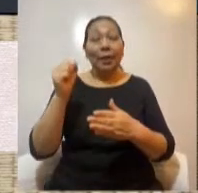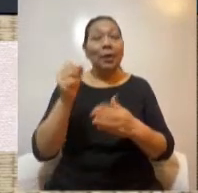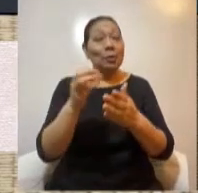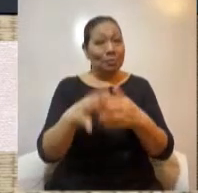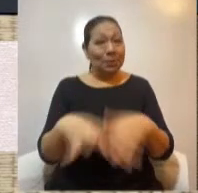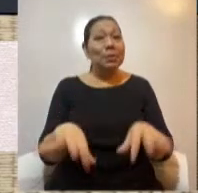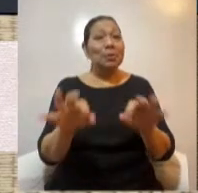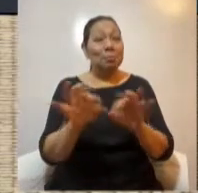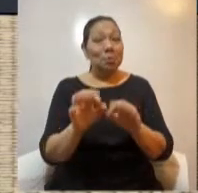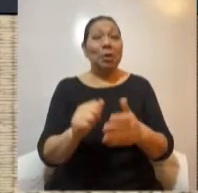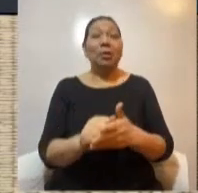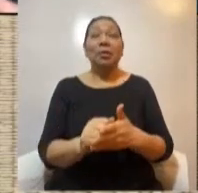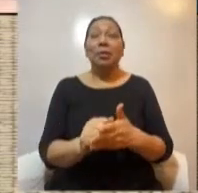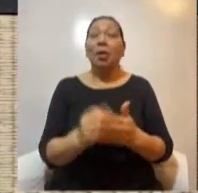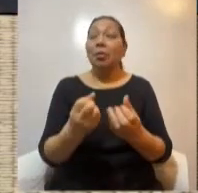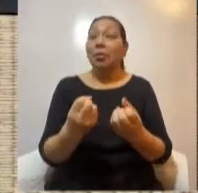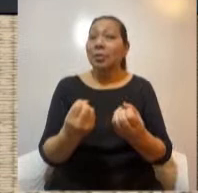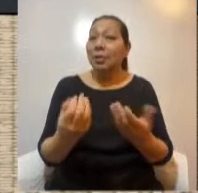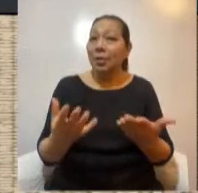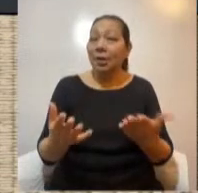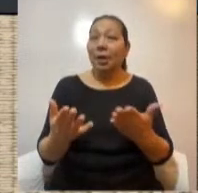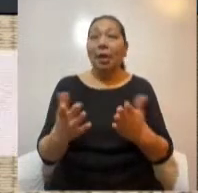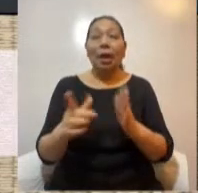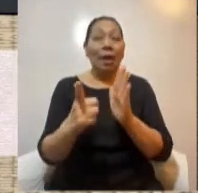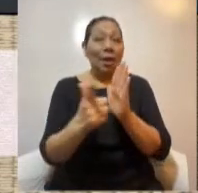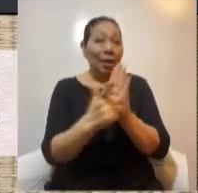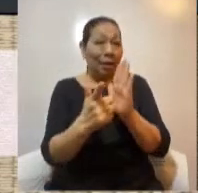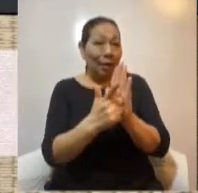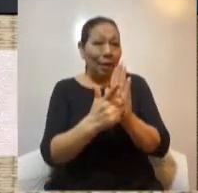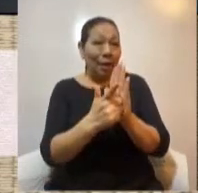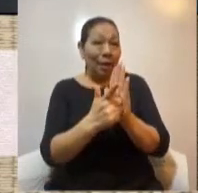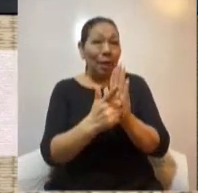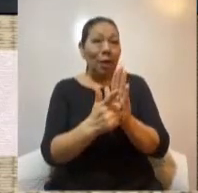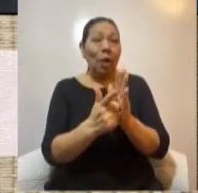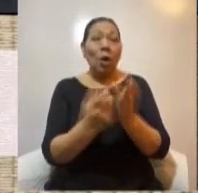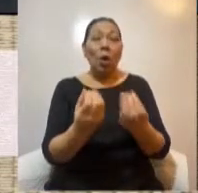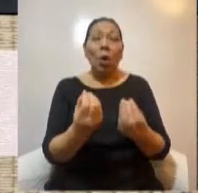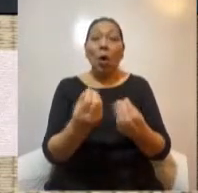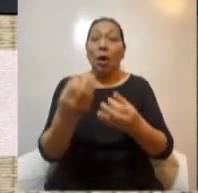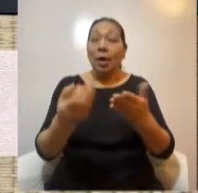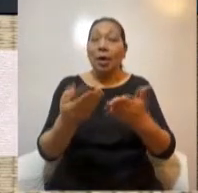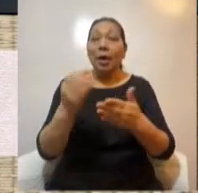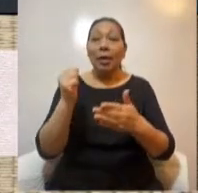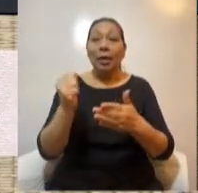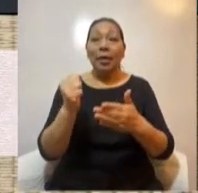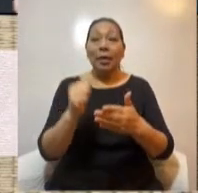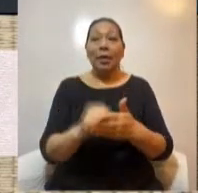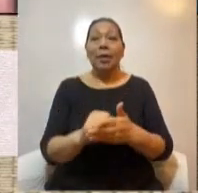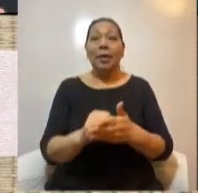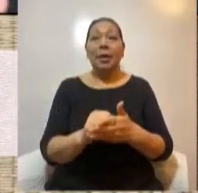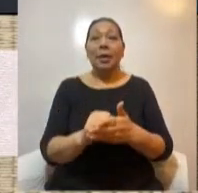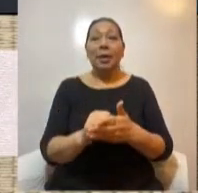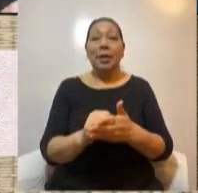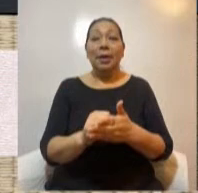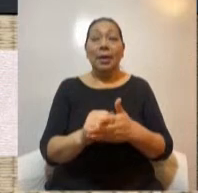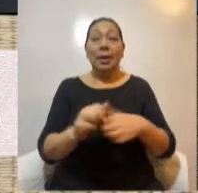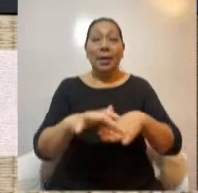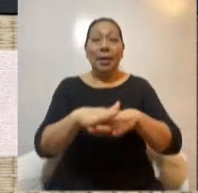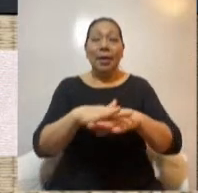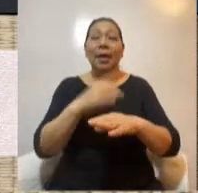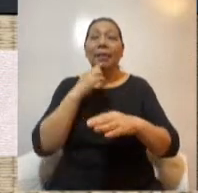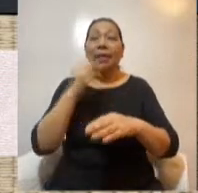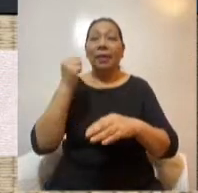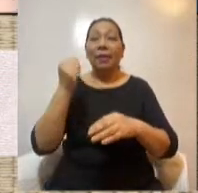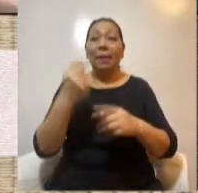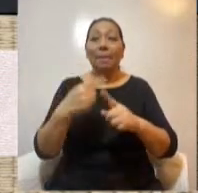de los derechos fundamentales, tanto a nivel legislativo como en sede de aplicación en sede administrativa, de aplicación